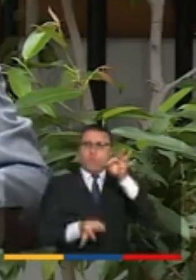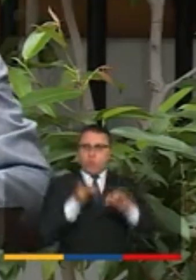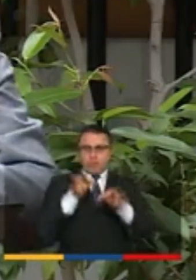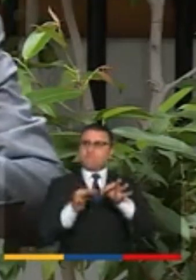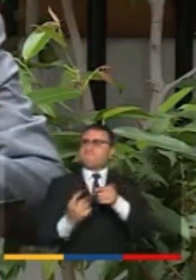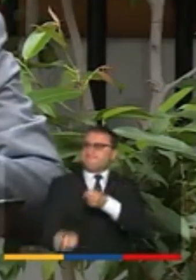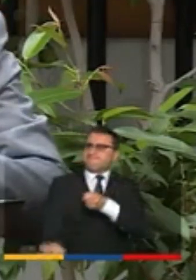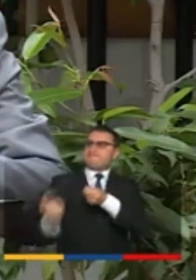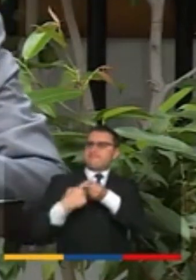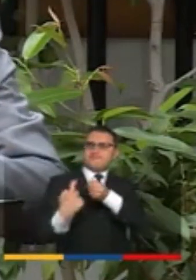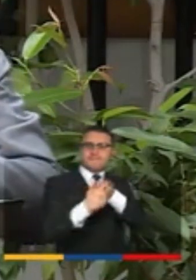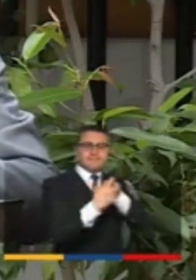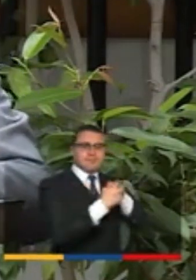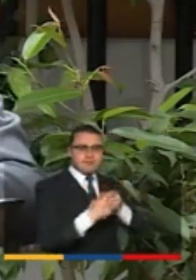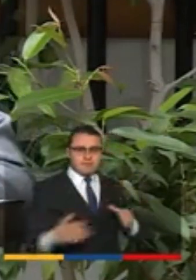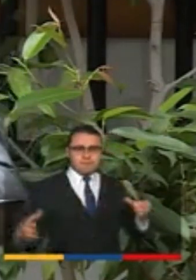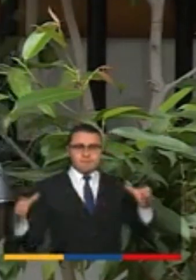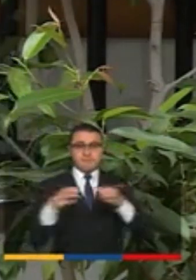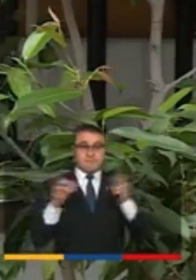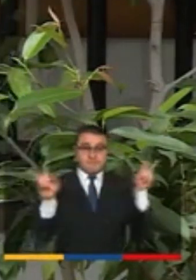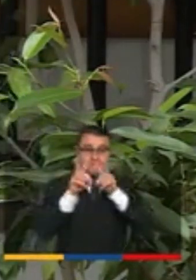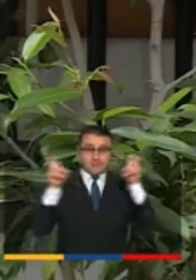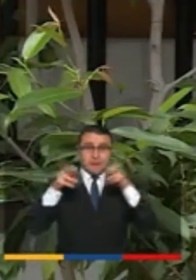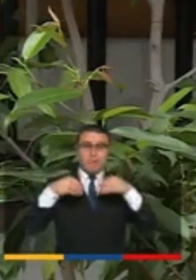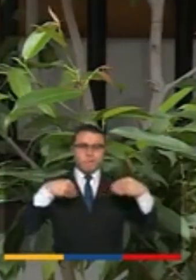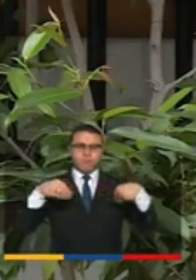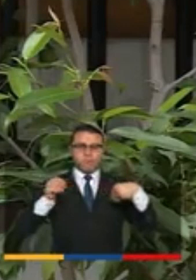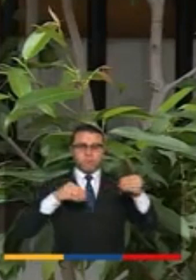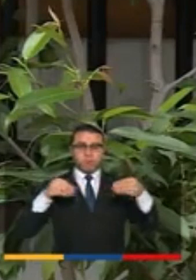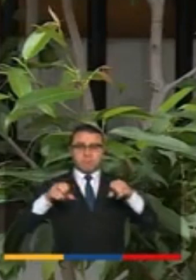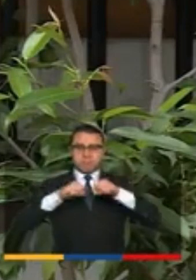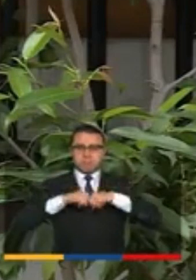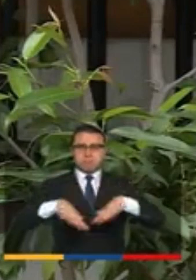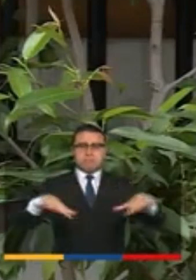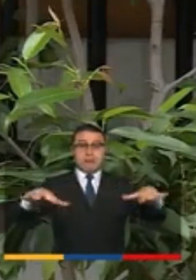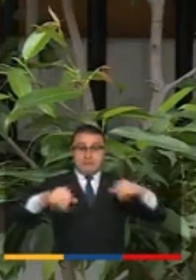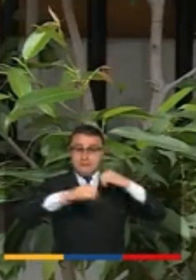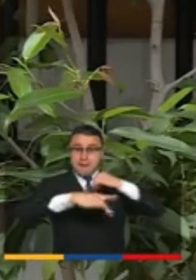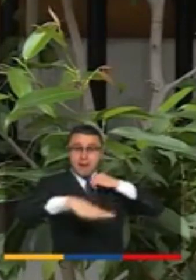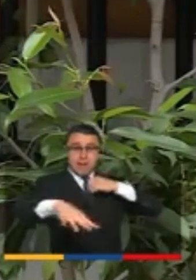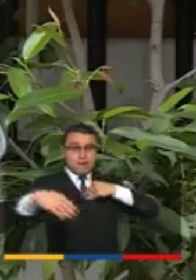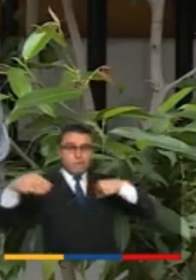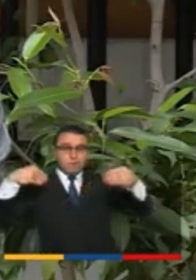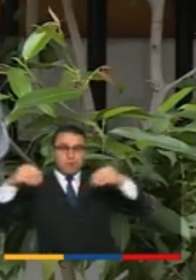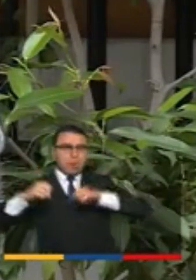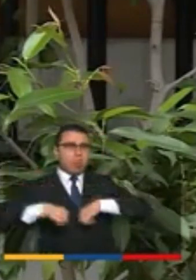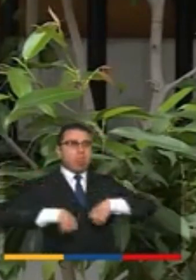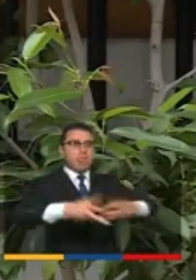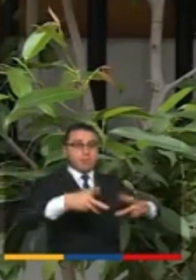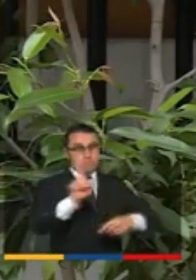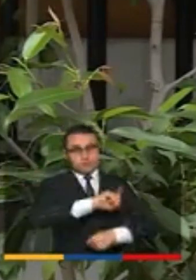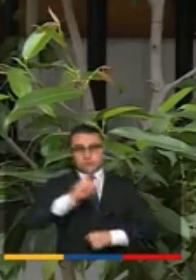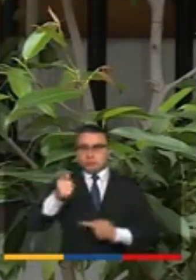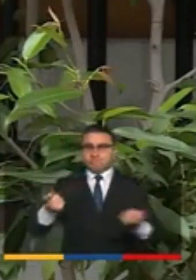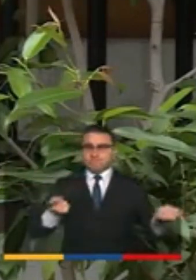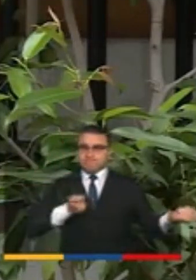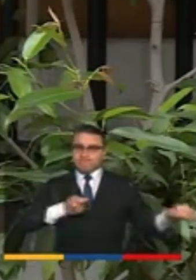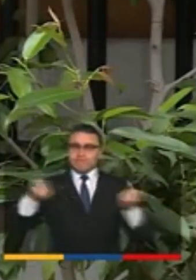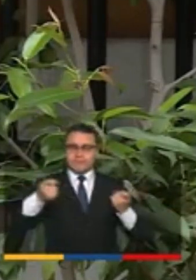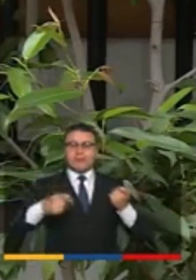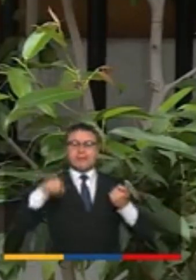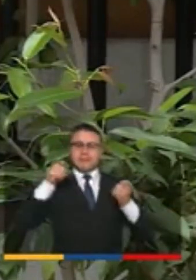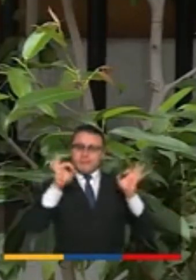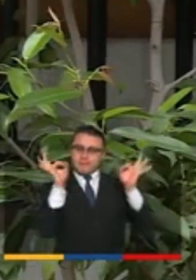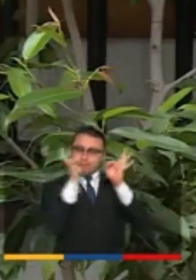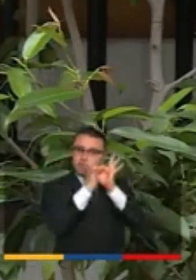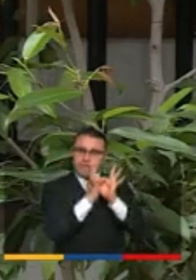vinculante sobre la contaminación de plásticos, en particular en el medio marino, el cual debe basarse en un enfoque integral que aborde todo el